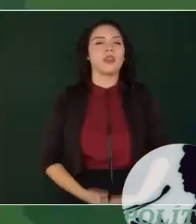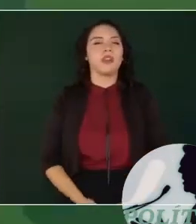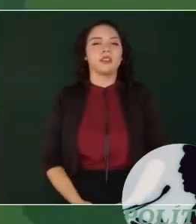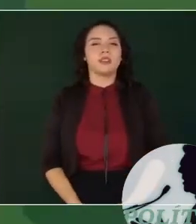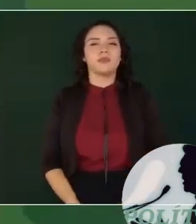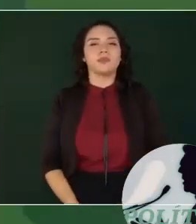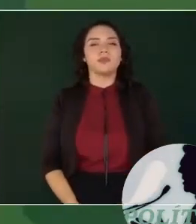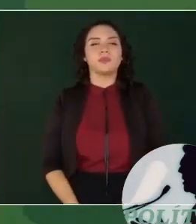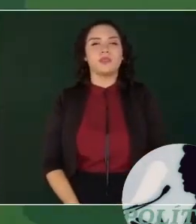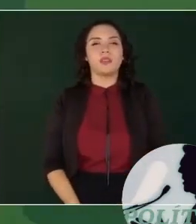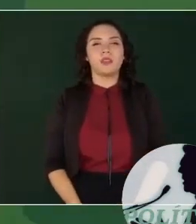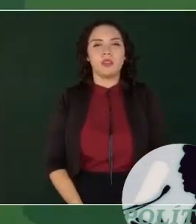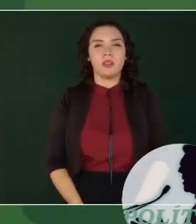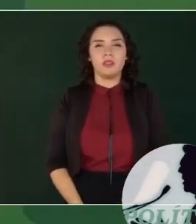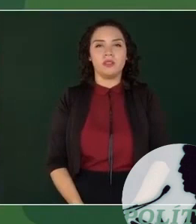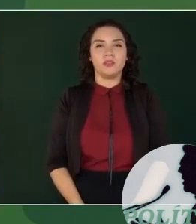la